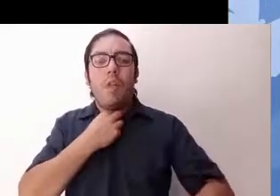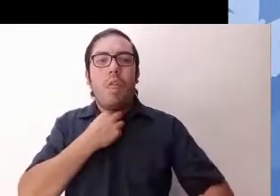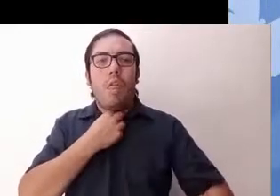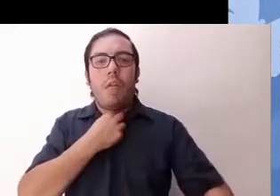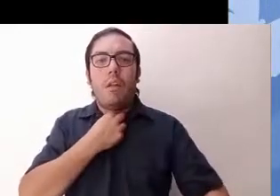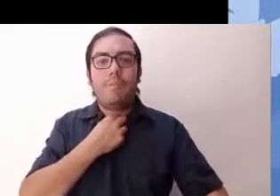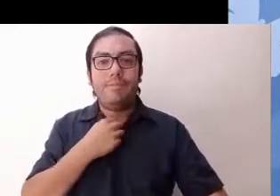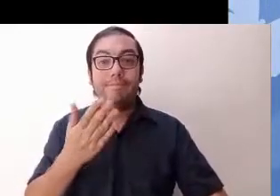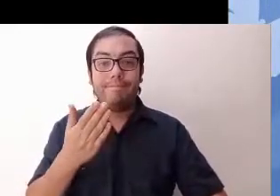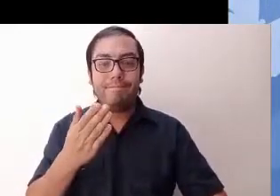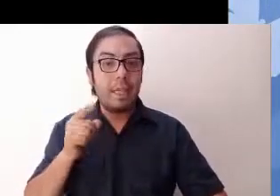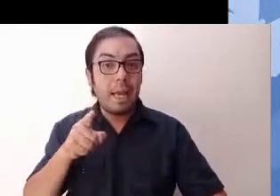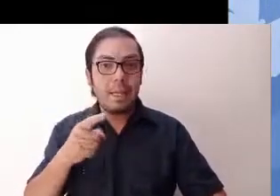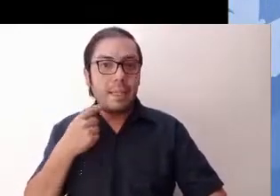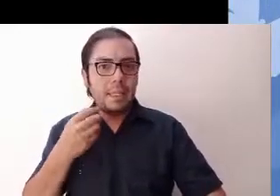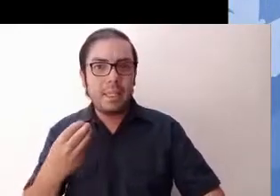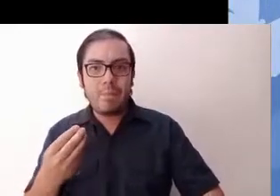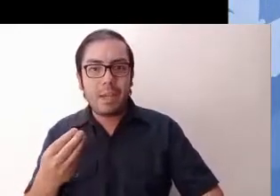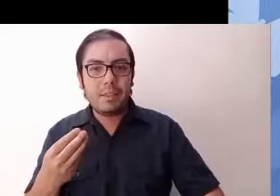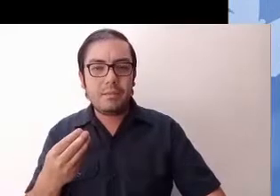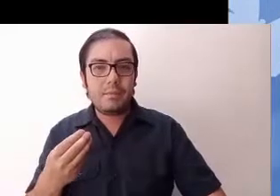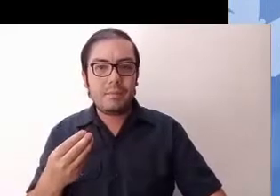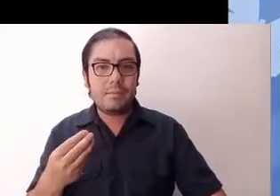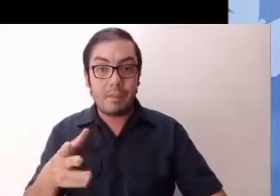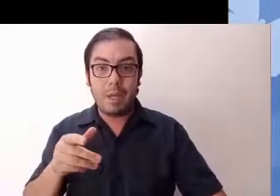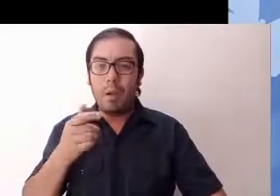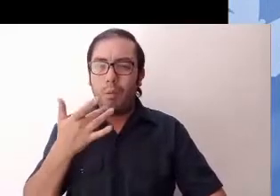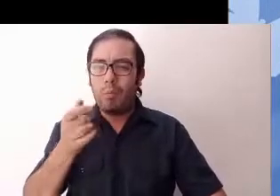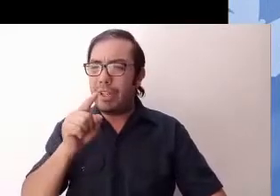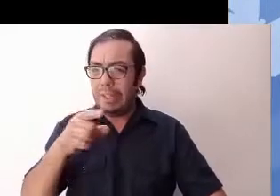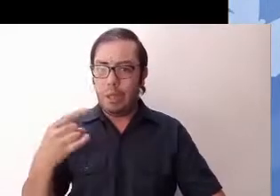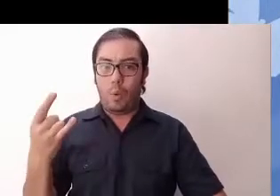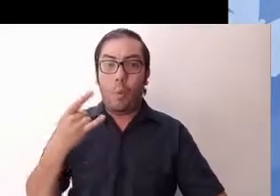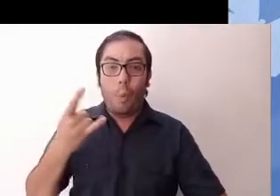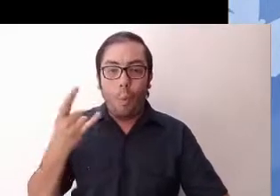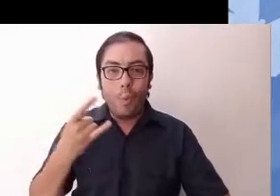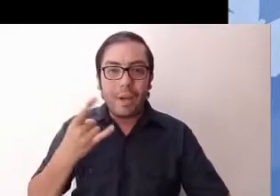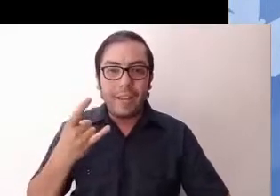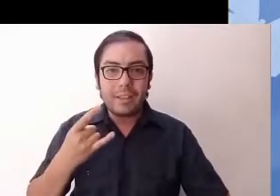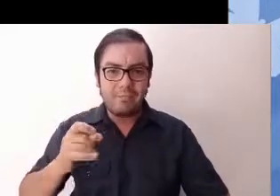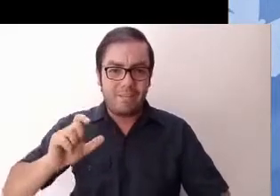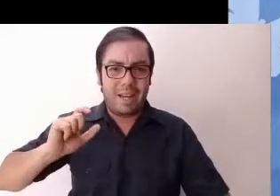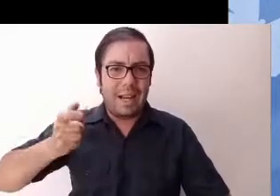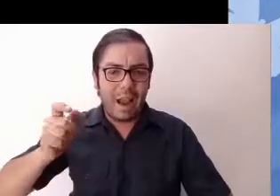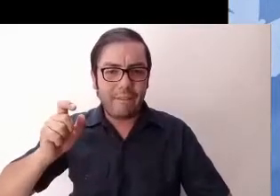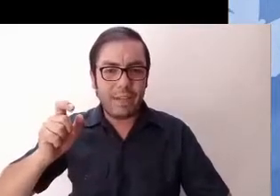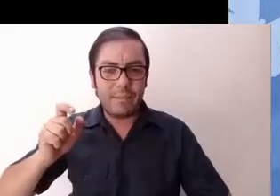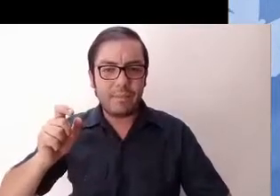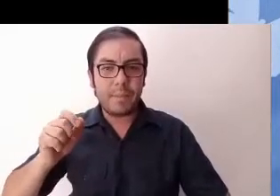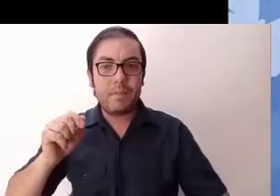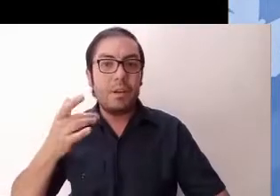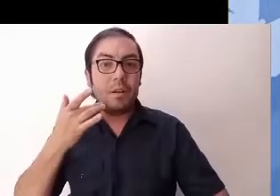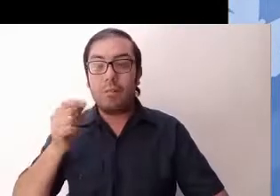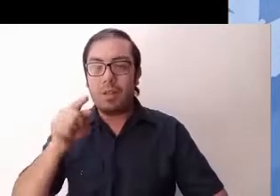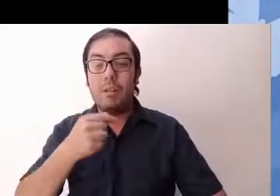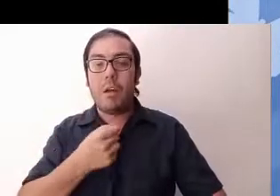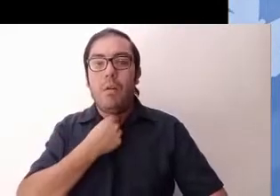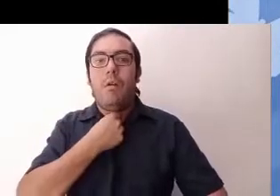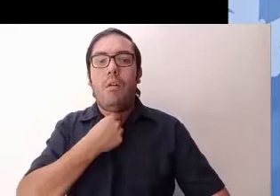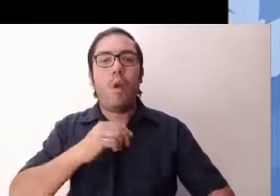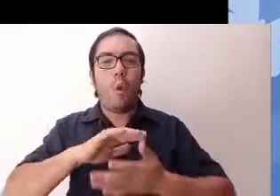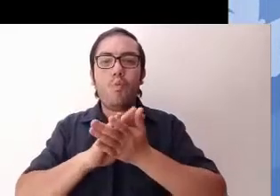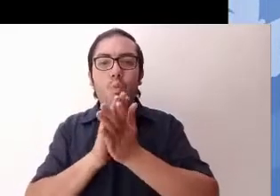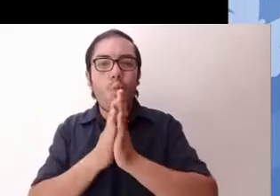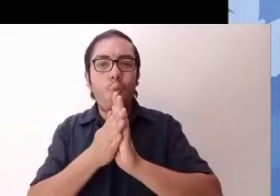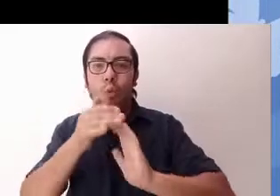completa. A largo plazo, ¿qué es lo que pasa? ¿Y por qué esto es emergencia? Porque si una obstrucción